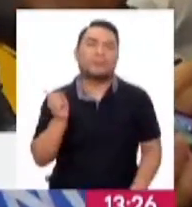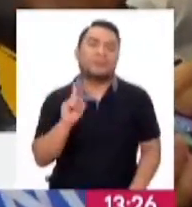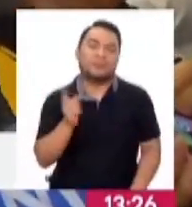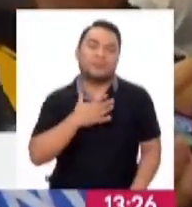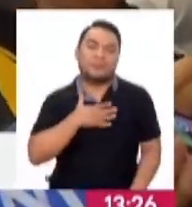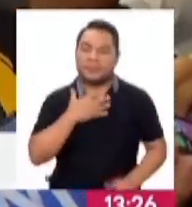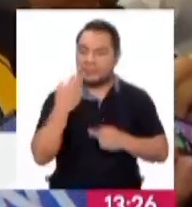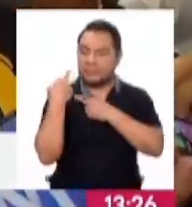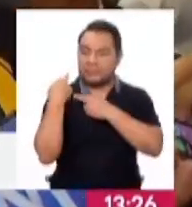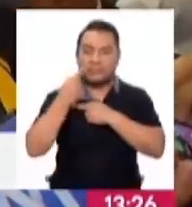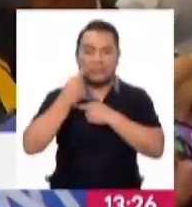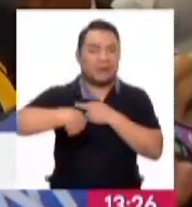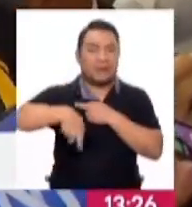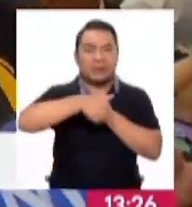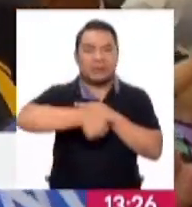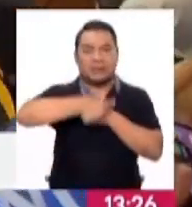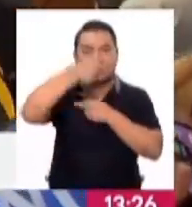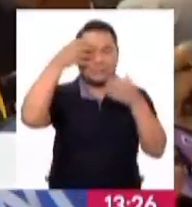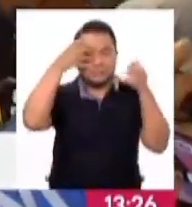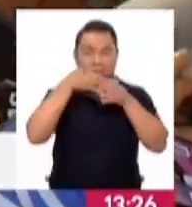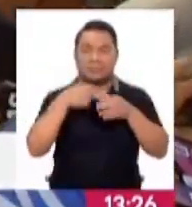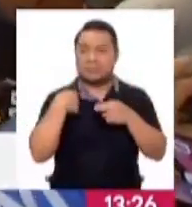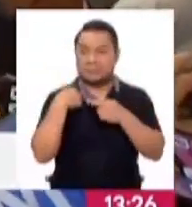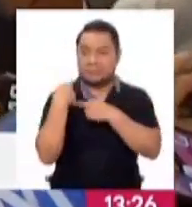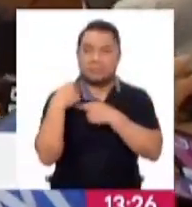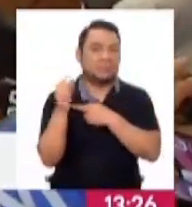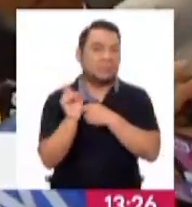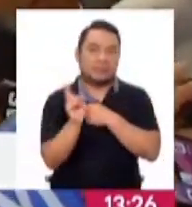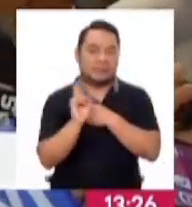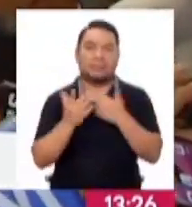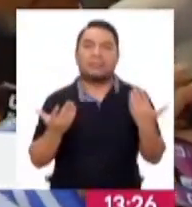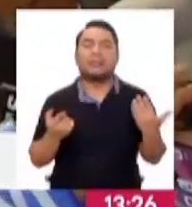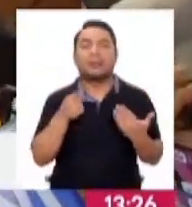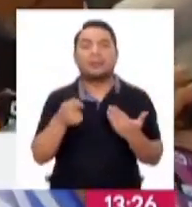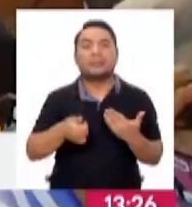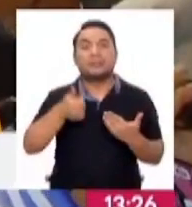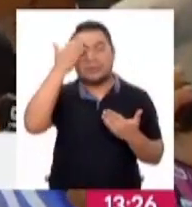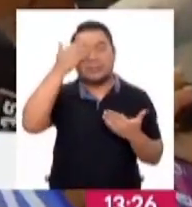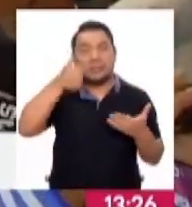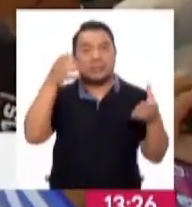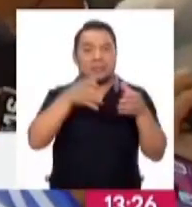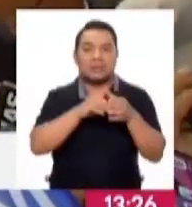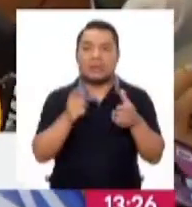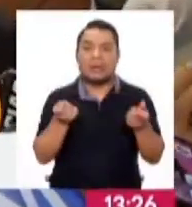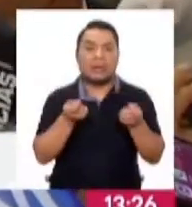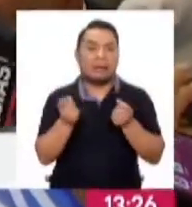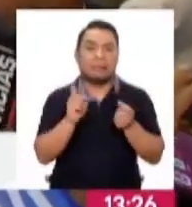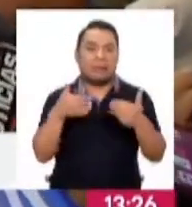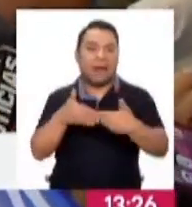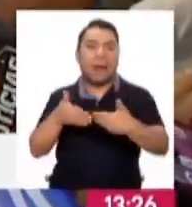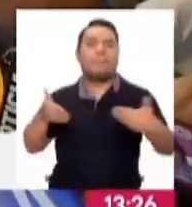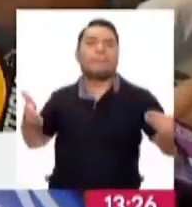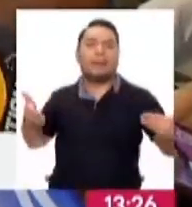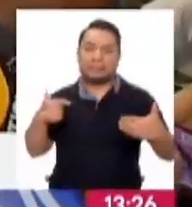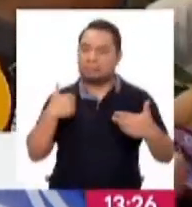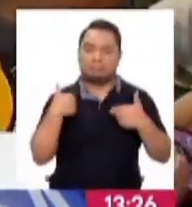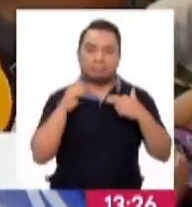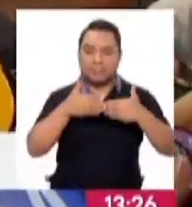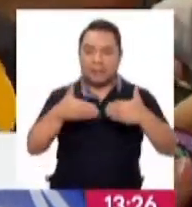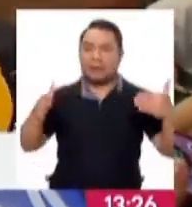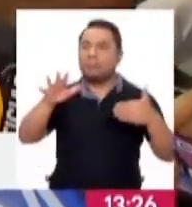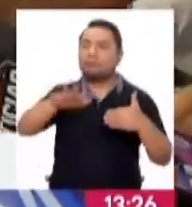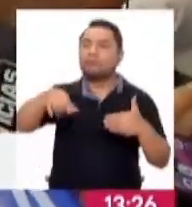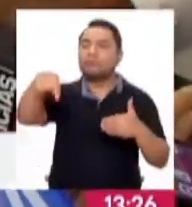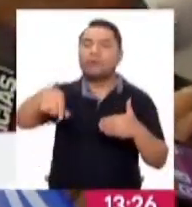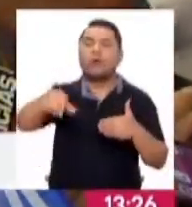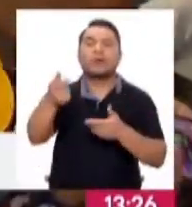de responsabilidad de la presidencia ni de la mesa, de la mesa directiva, son exclusivamente de